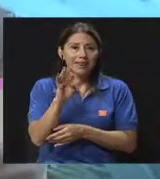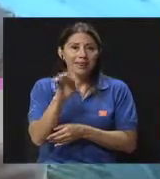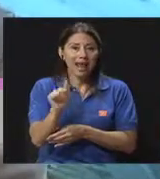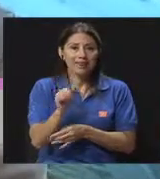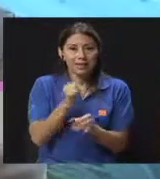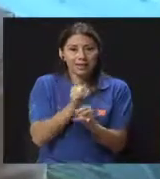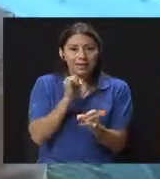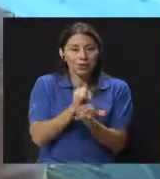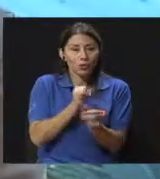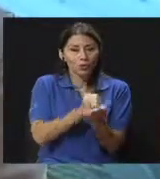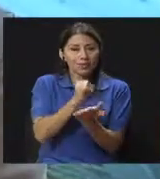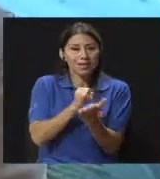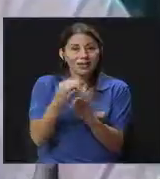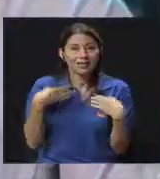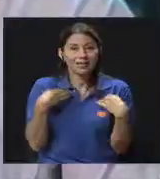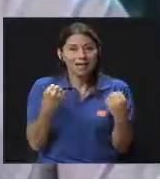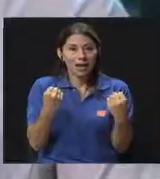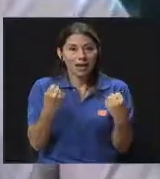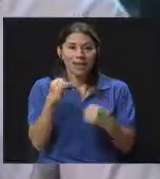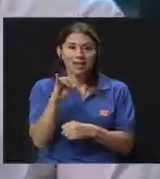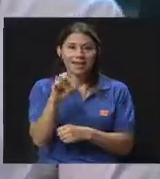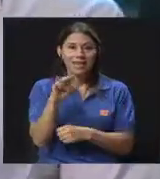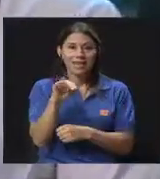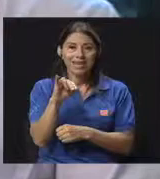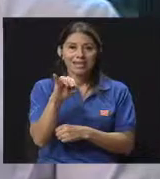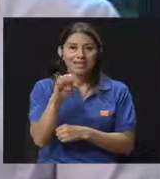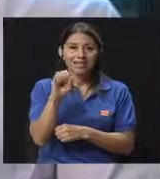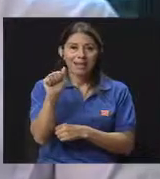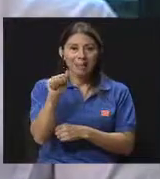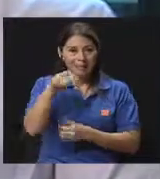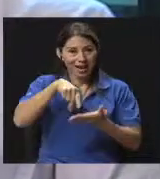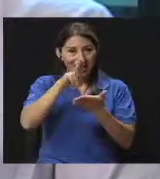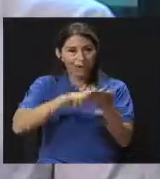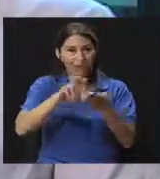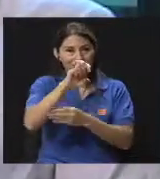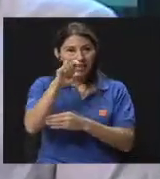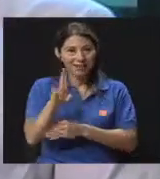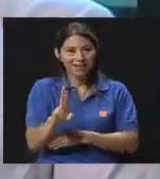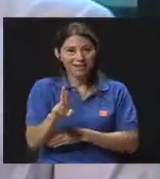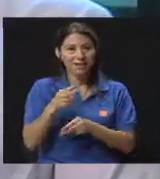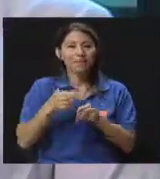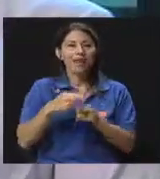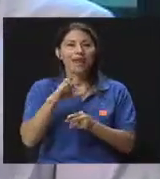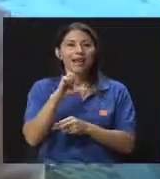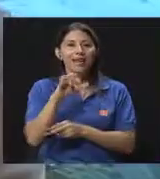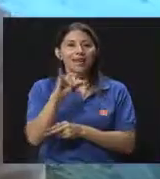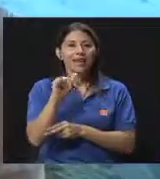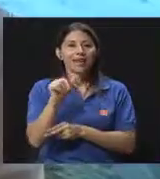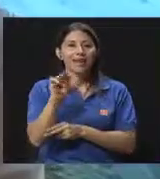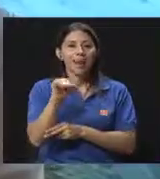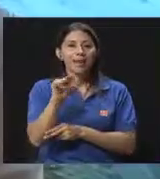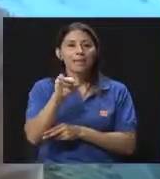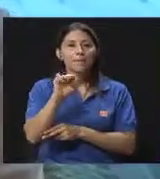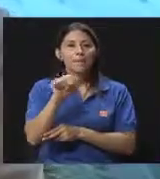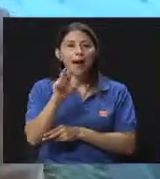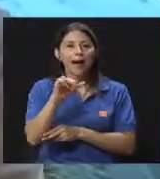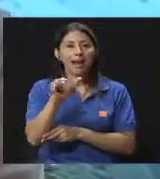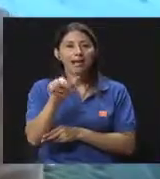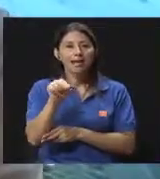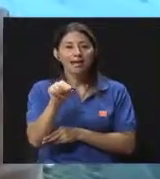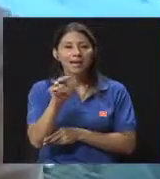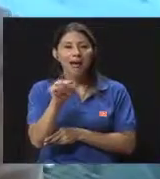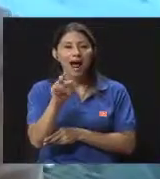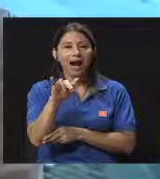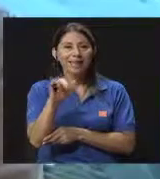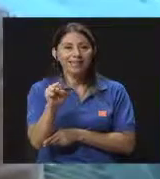INISA, aquí en la Universidad de Costa Rica, Lilian Marín Arias. ¿Qué tal? Buenos días. ¿Cómo está? Muy bien. Gracias, Lilian,